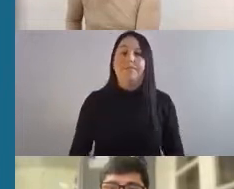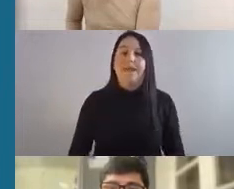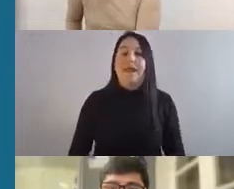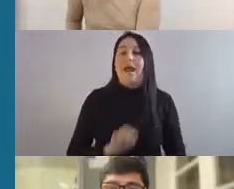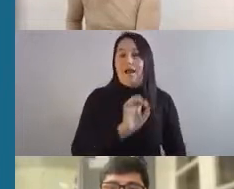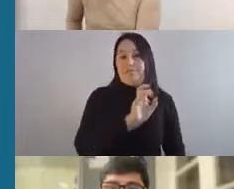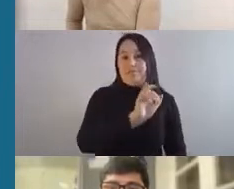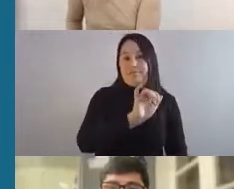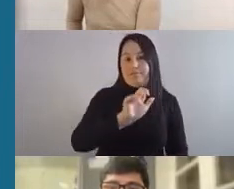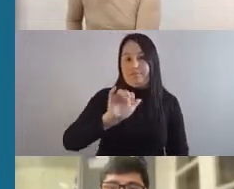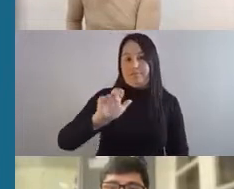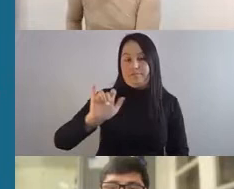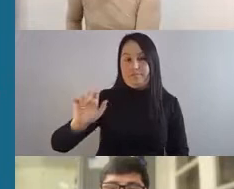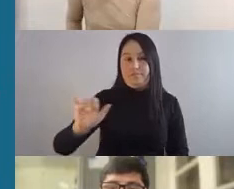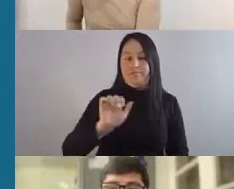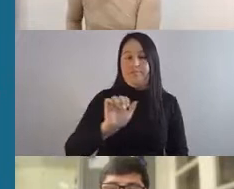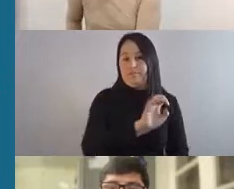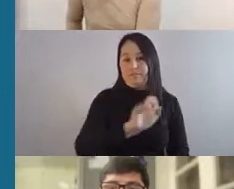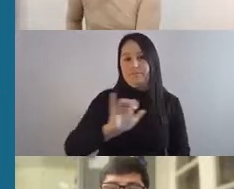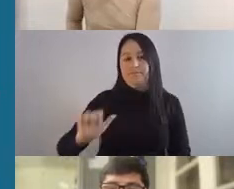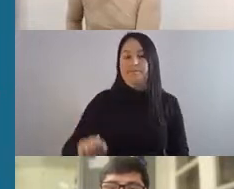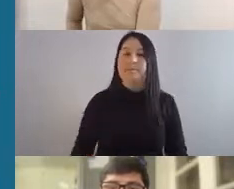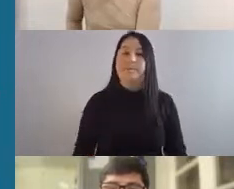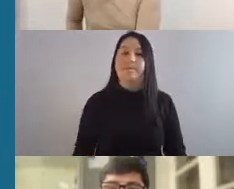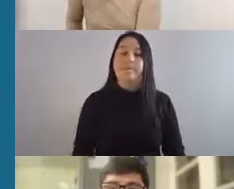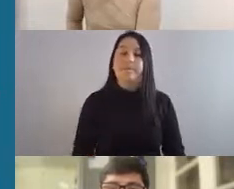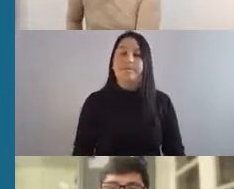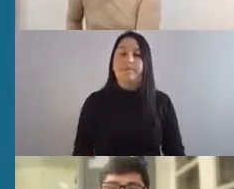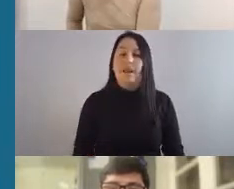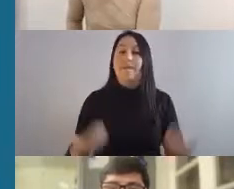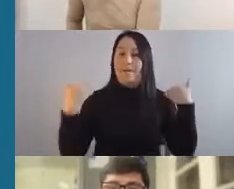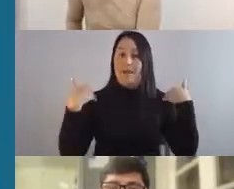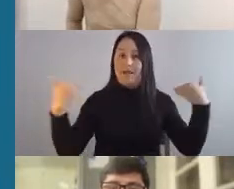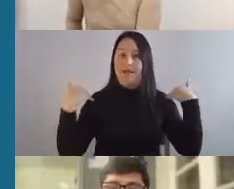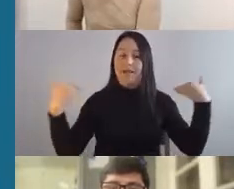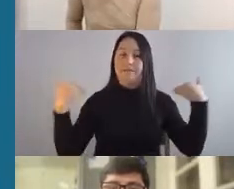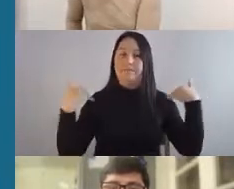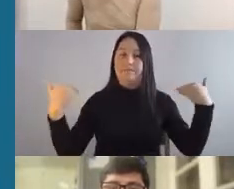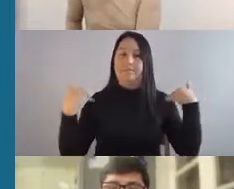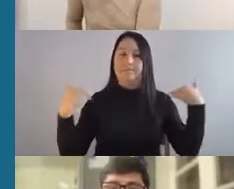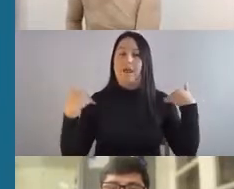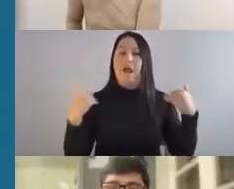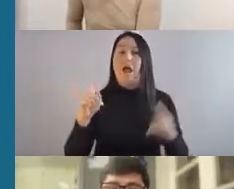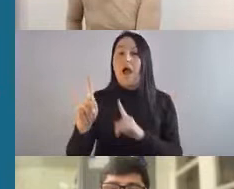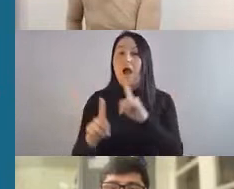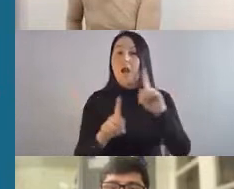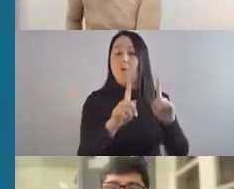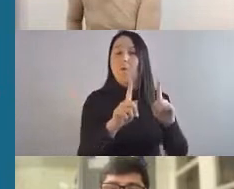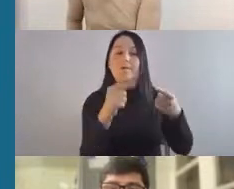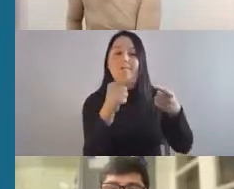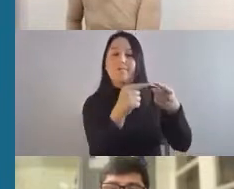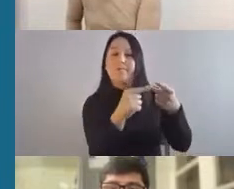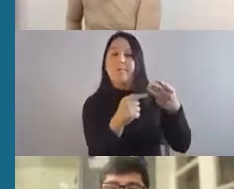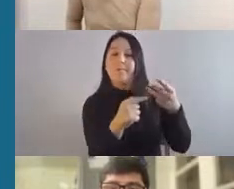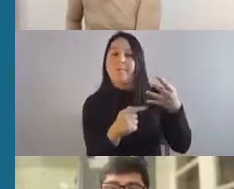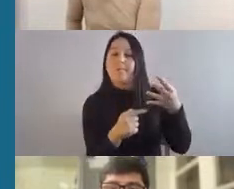que ver con el alfabeto, ¿cierto?, la práctica, algunas recomendaciones para la comunicación con una persona